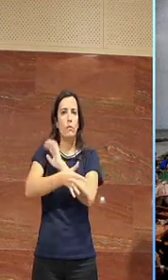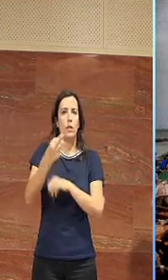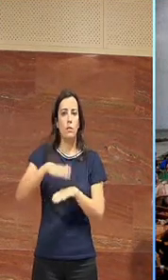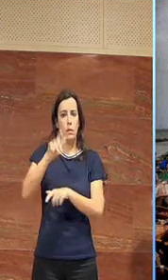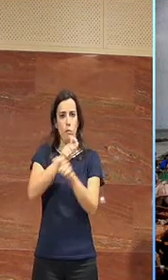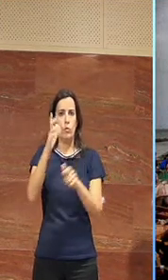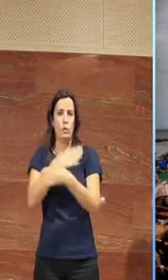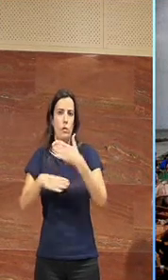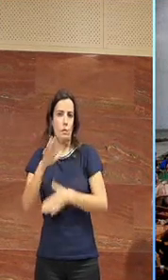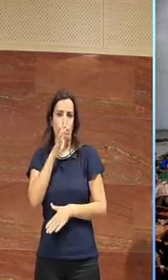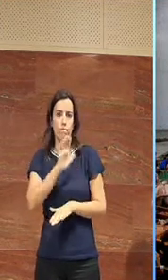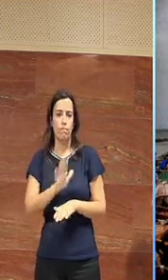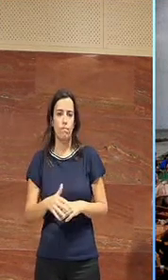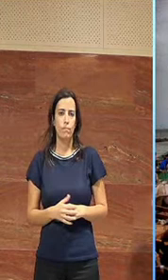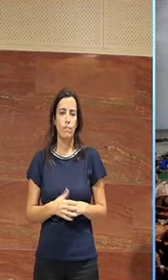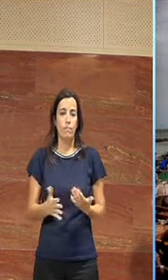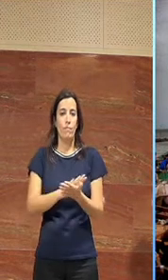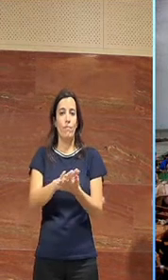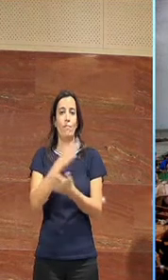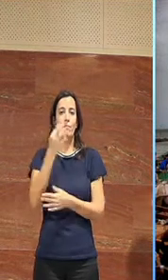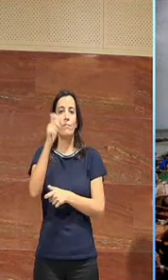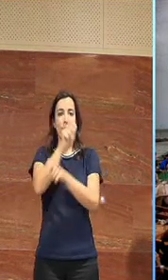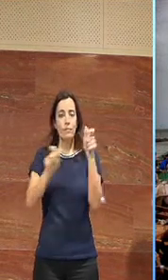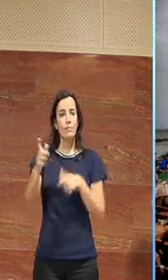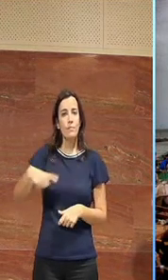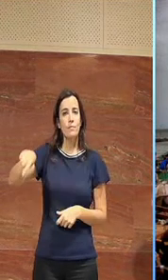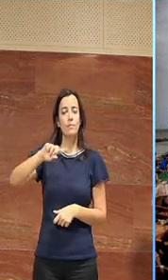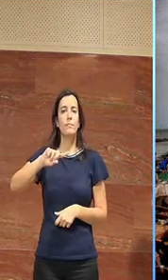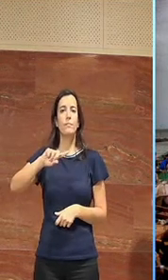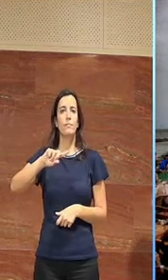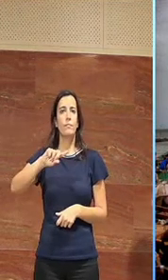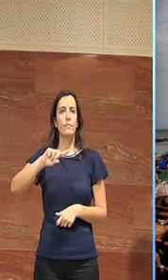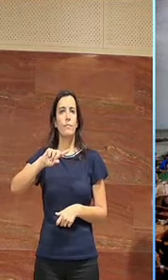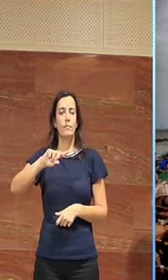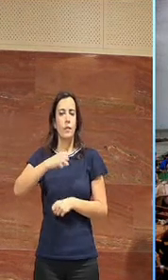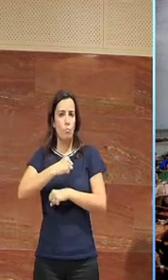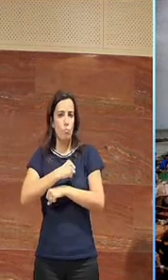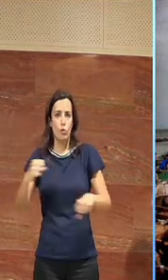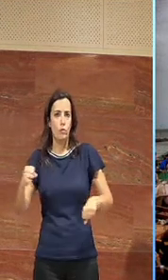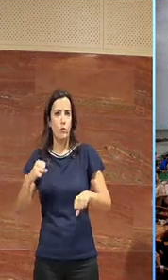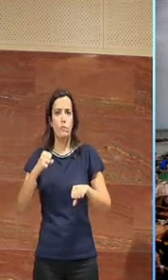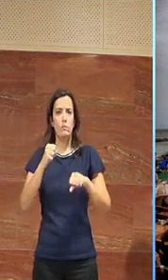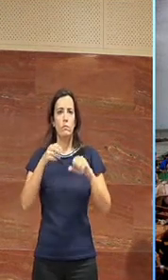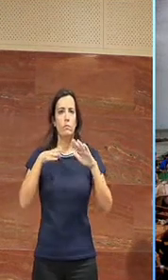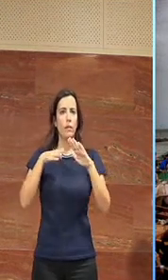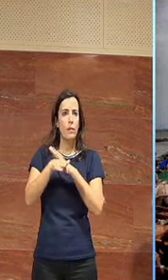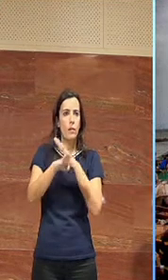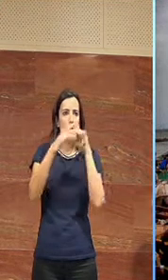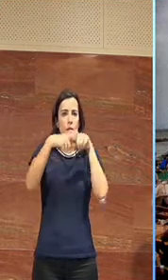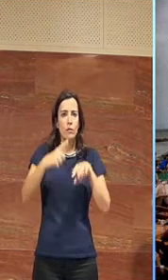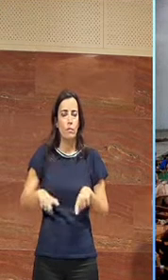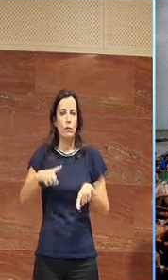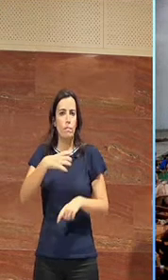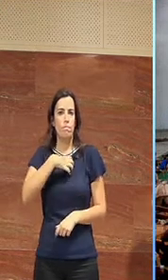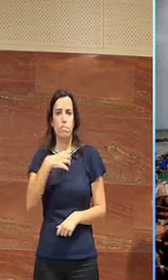con discapacidad, ¿no? Estamos hablando de personas que tienen una imposibilidad para acceder al mercado laboral,